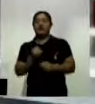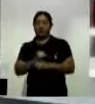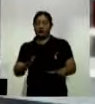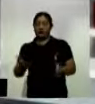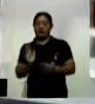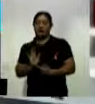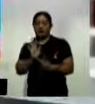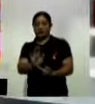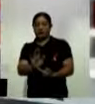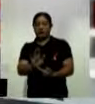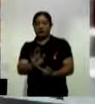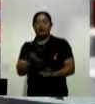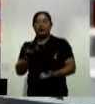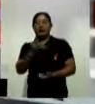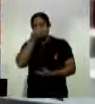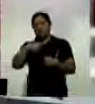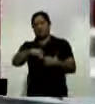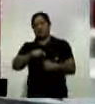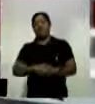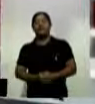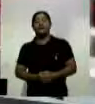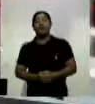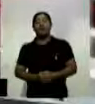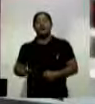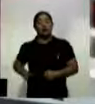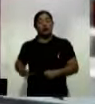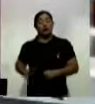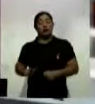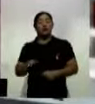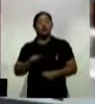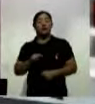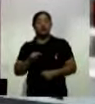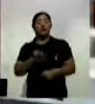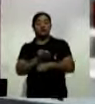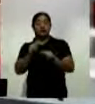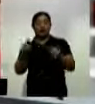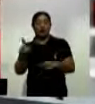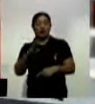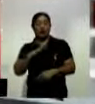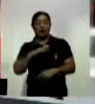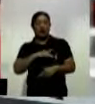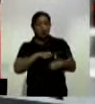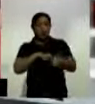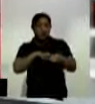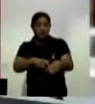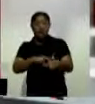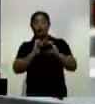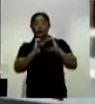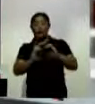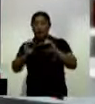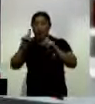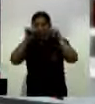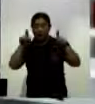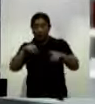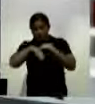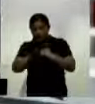vamos a presentar en los próximos minutos. Mantiene el gobierno del estado filtros sanitarios en tianguis y mercados de la entidad, esto